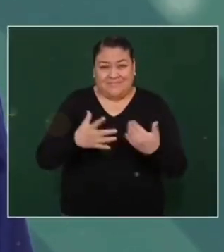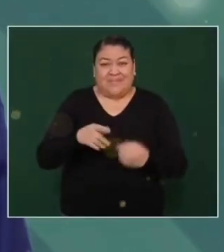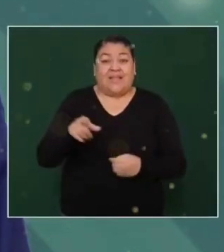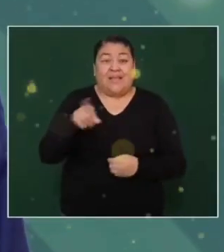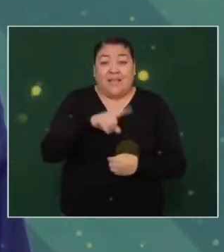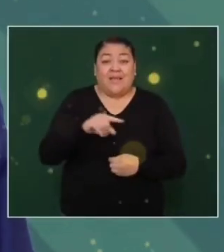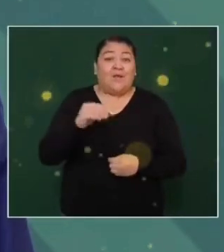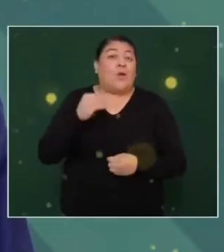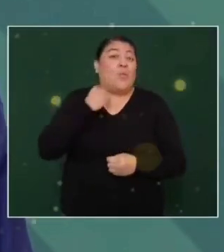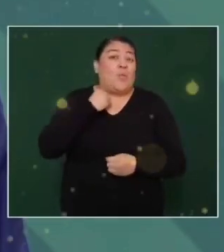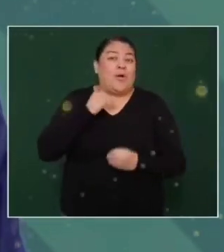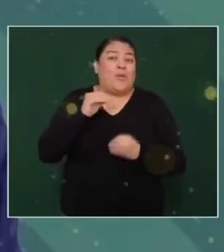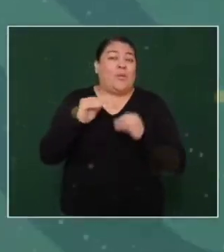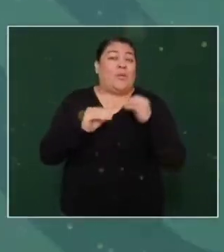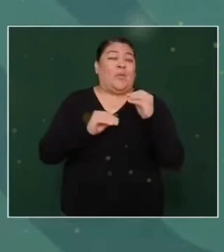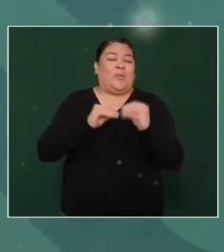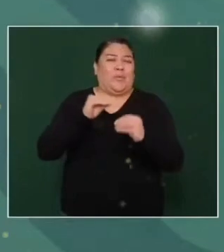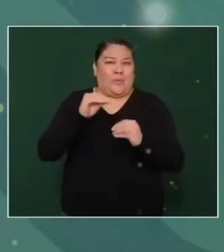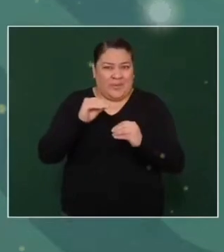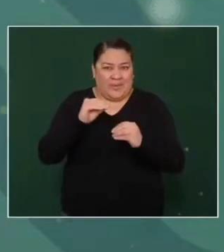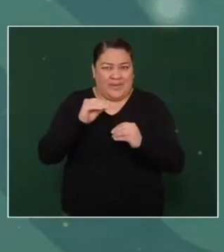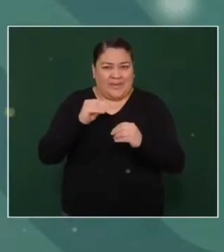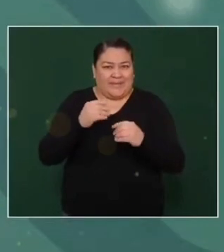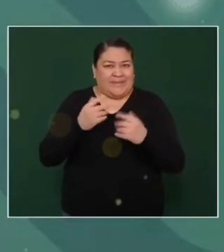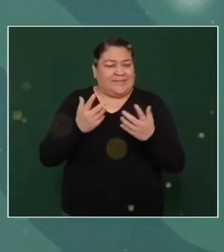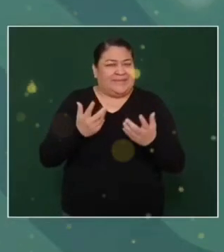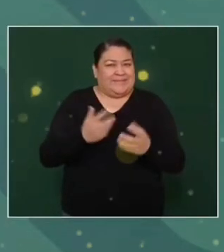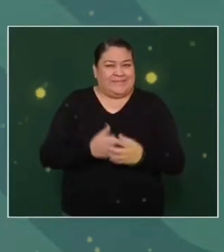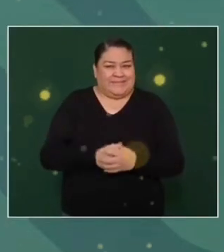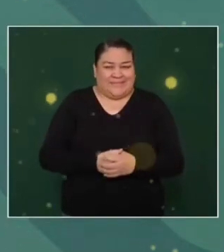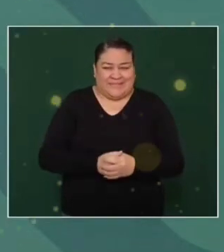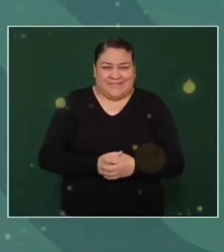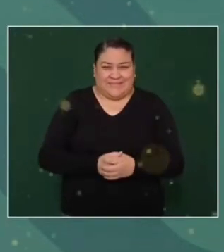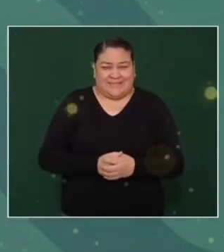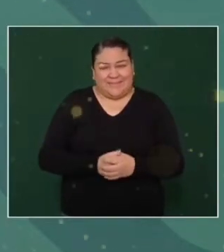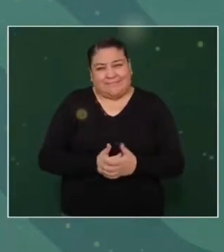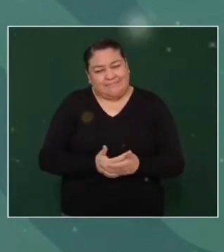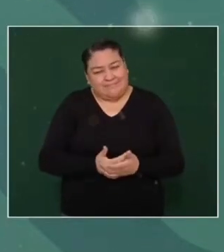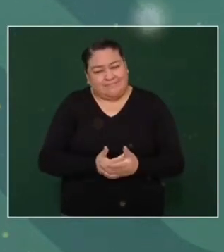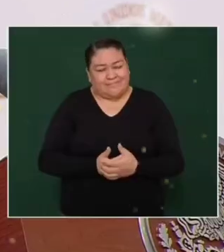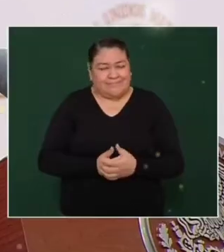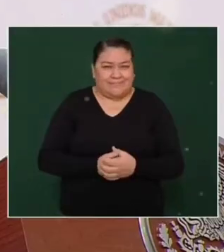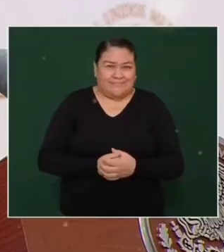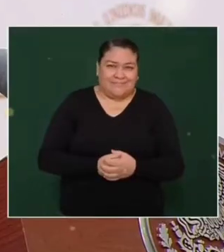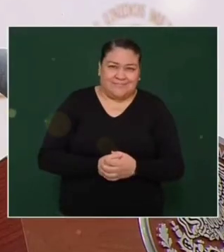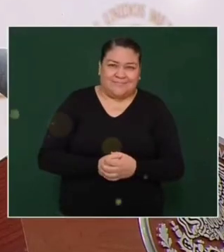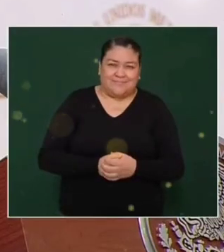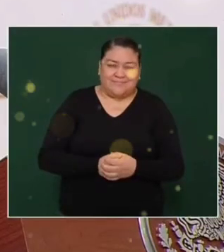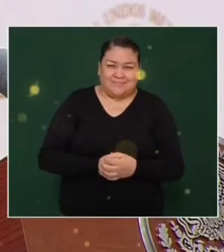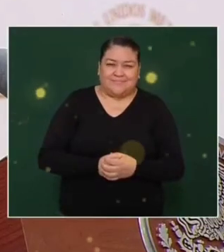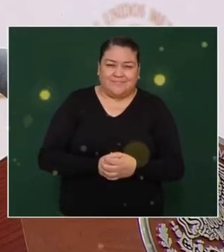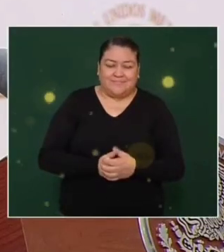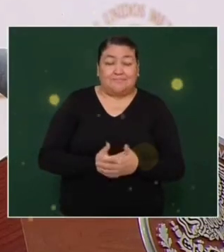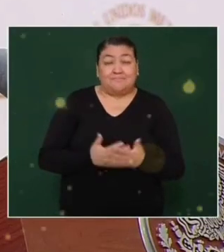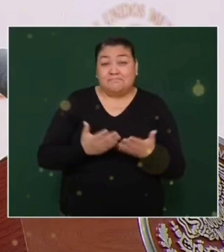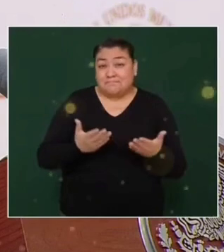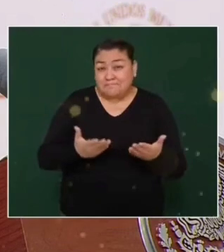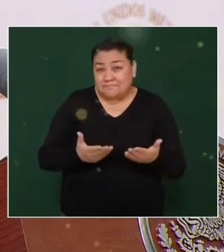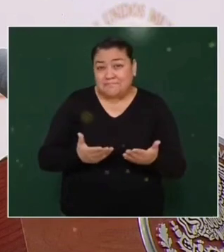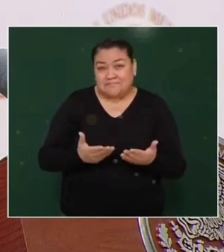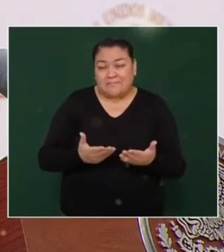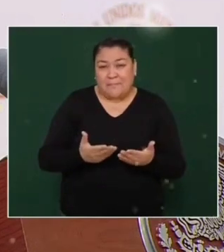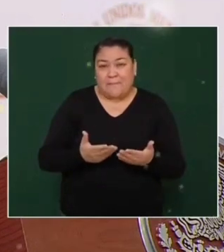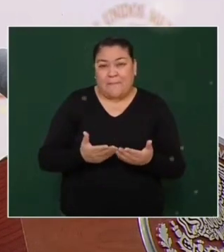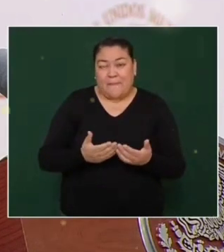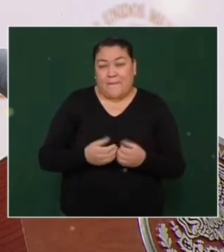Caribe en una gira internacional de trabajo que comienza hoy y concluye el 8 de mayo. Vamos a escuchar